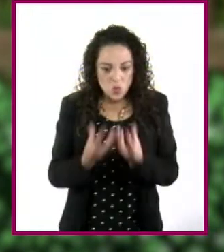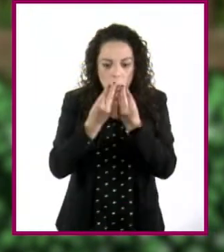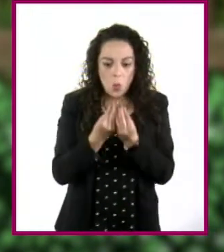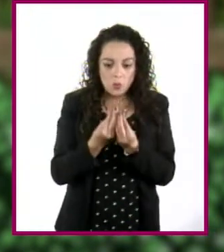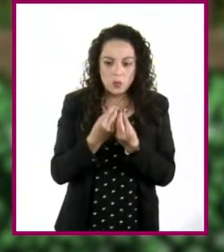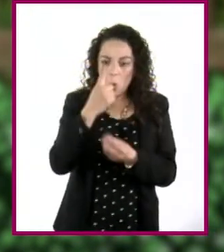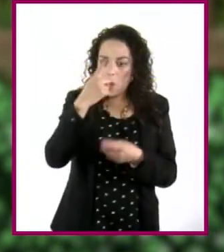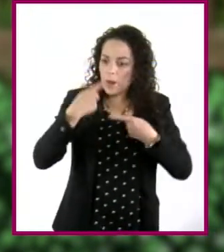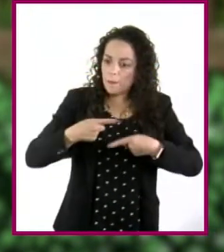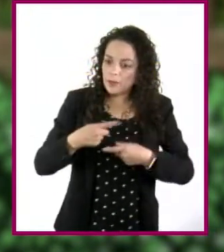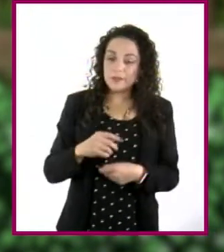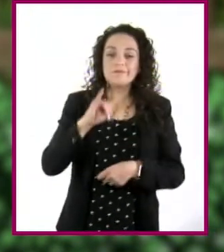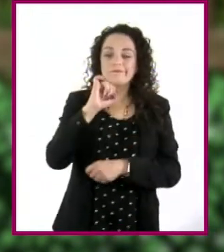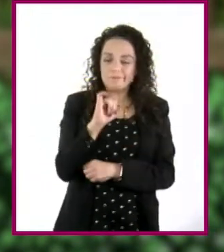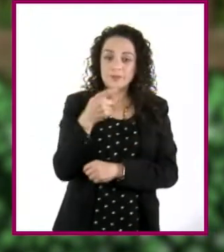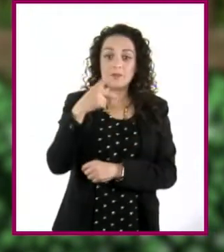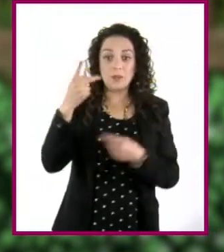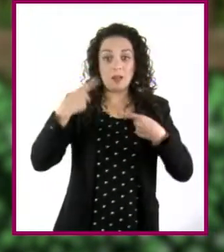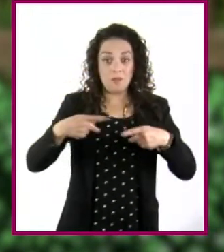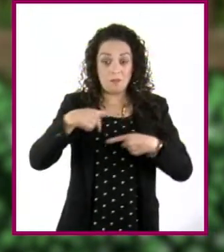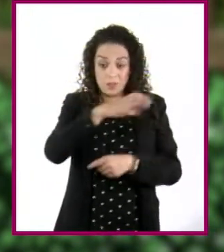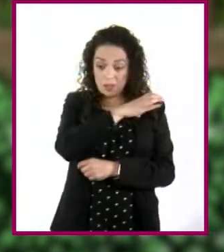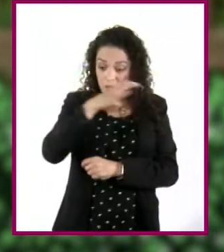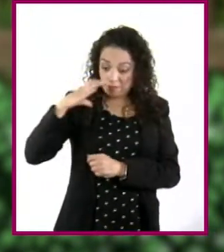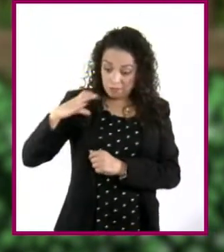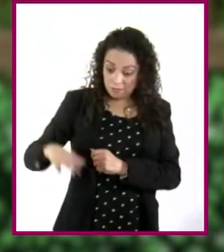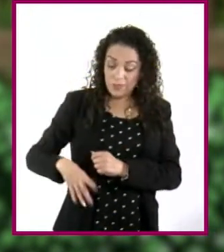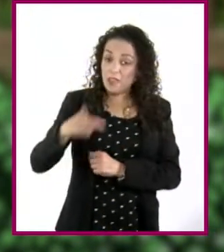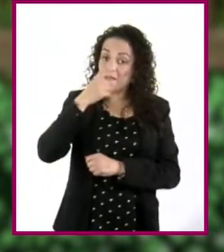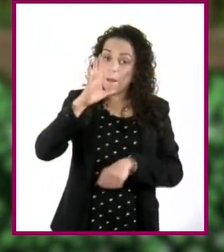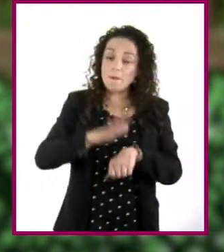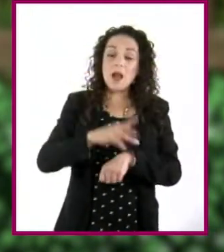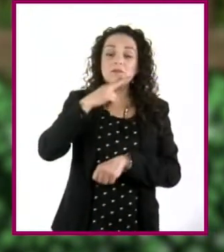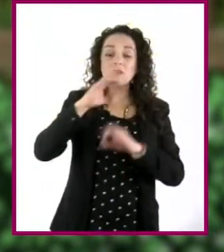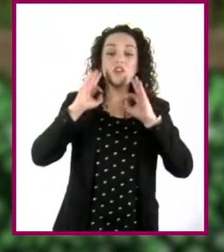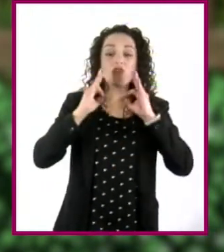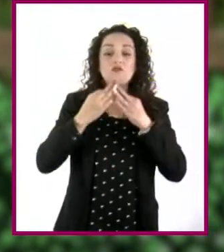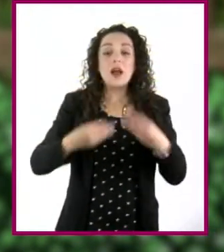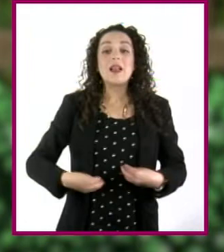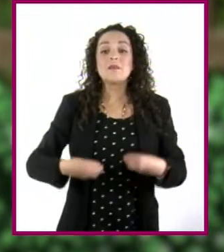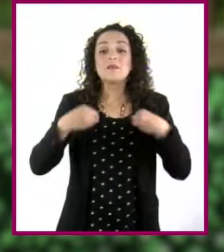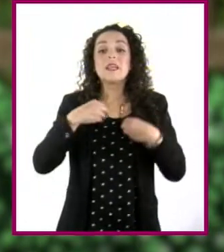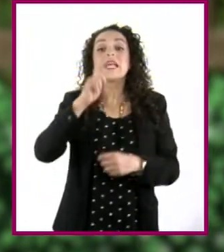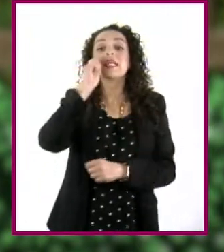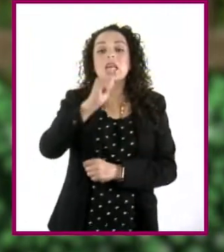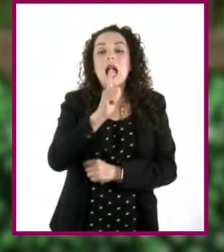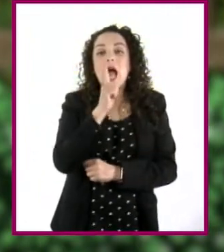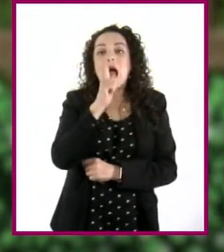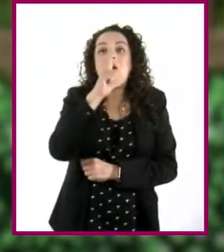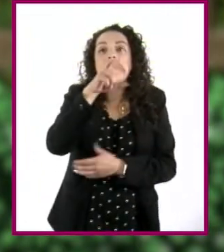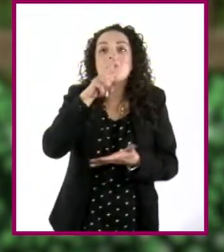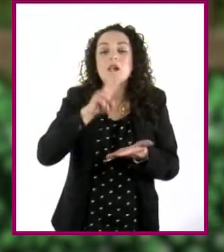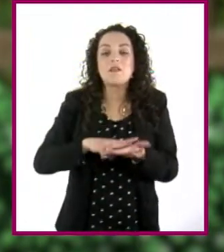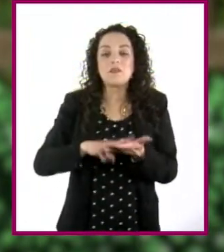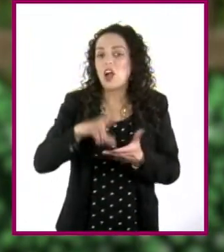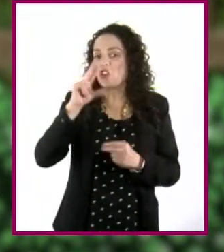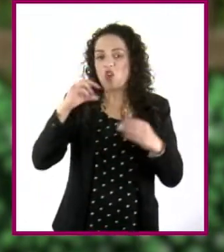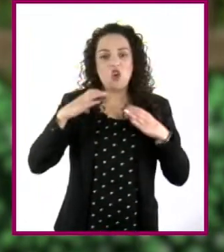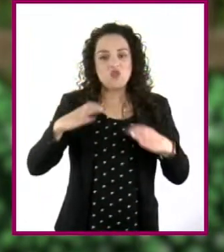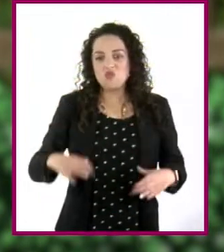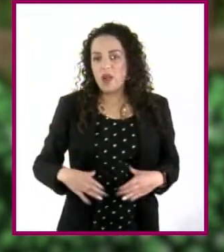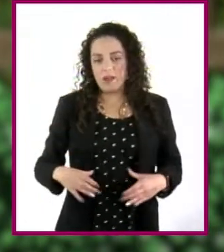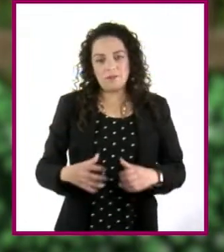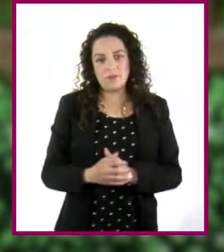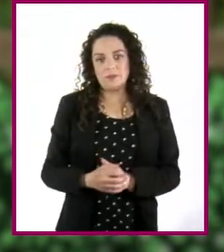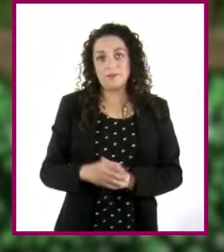es que para los cristianos, la mejor manera de vivir es dándole más importancia al alma que al cuerpo, al reino de lo inmaterial,